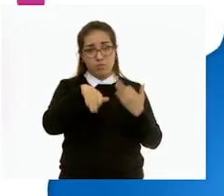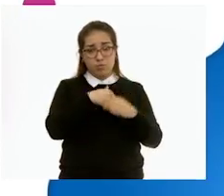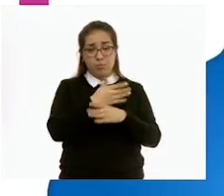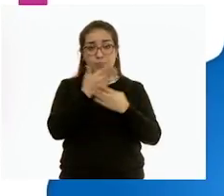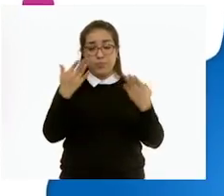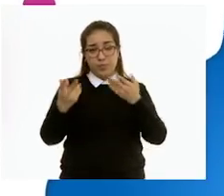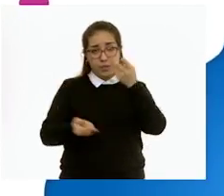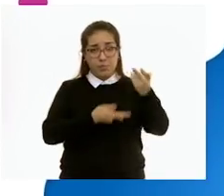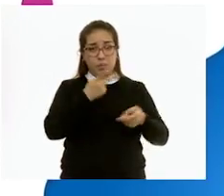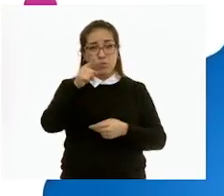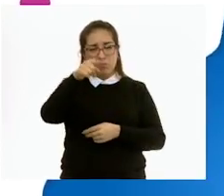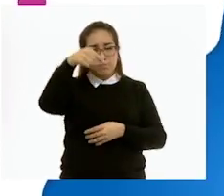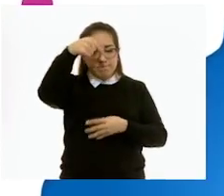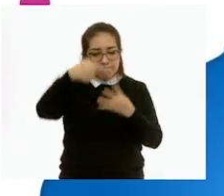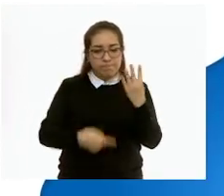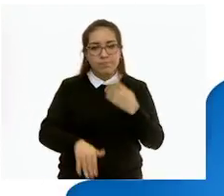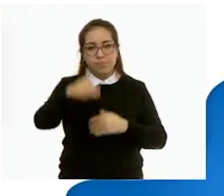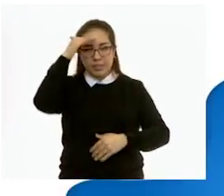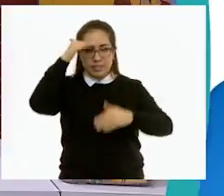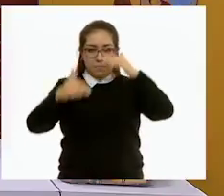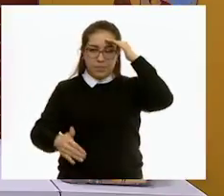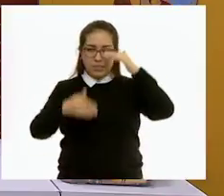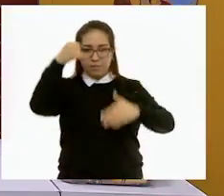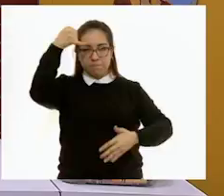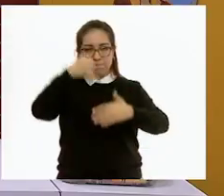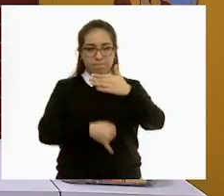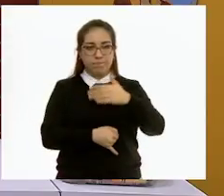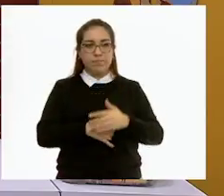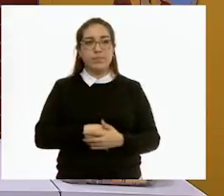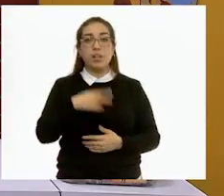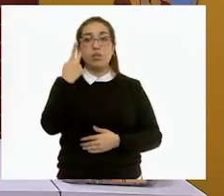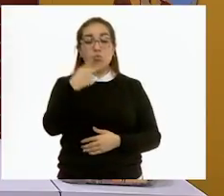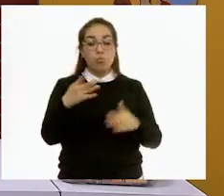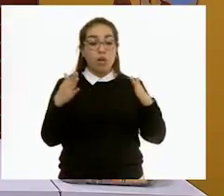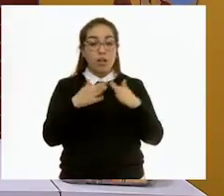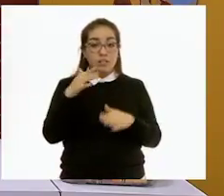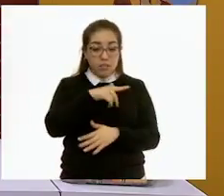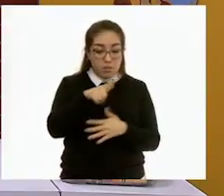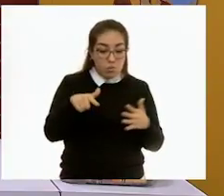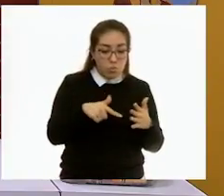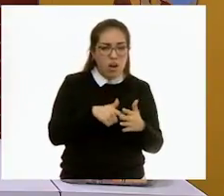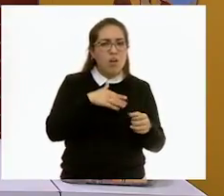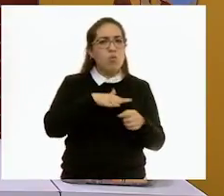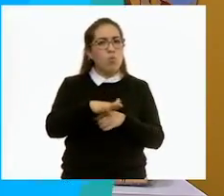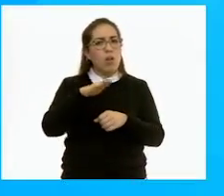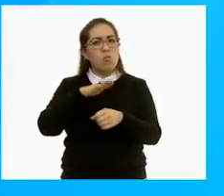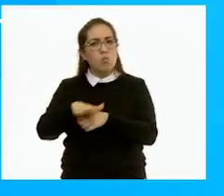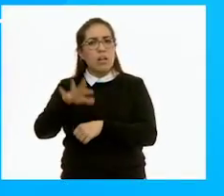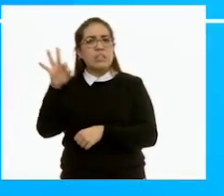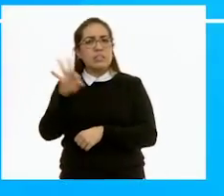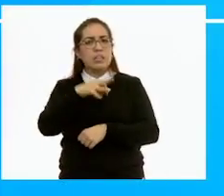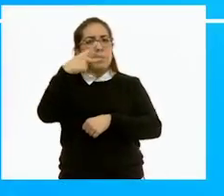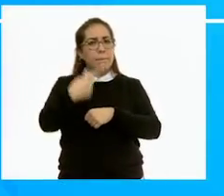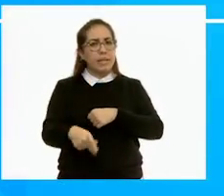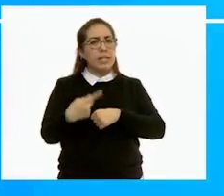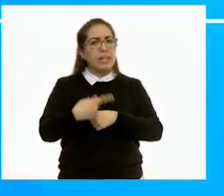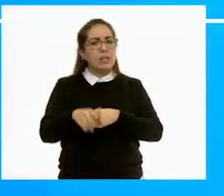Preguntas para pensar más sobre el tema. ¿Qué lugares de tu casa representan riesgo de accidentes?